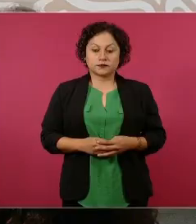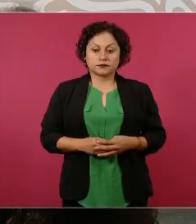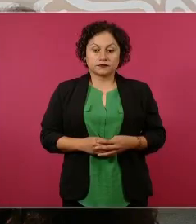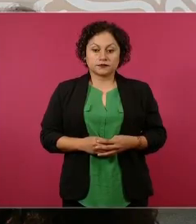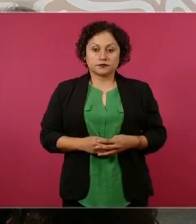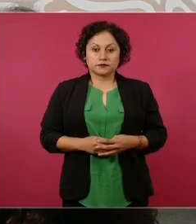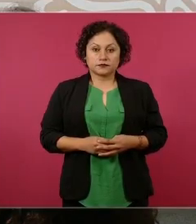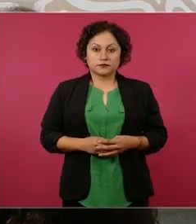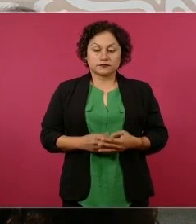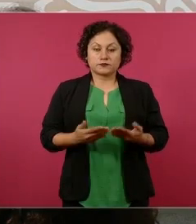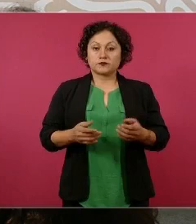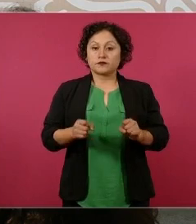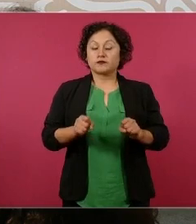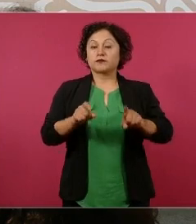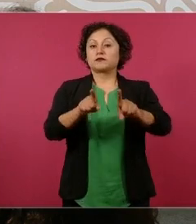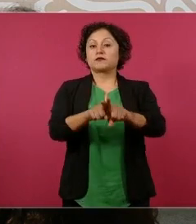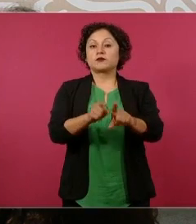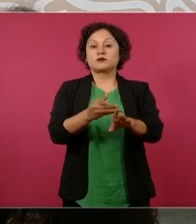en secreto,